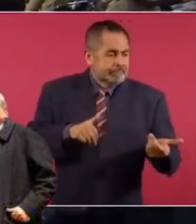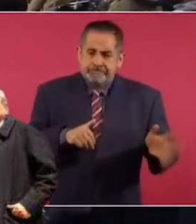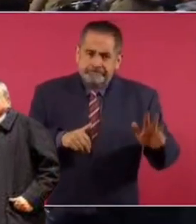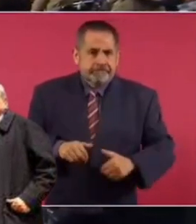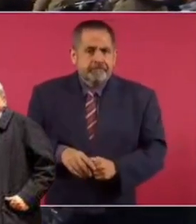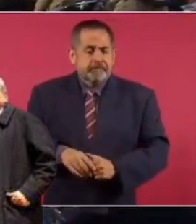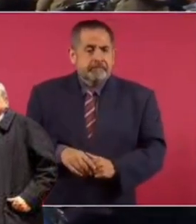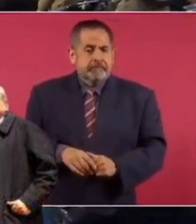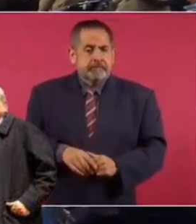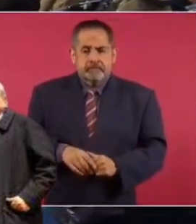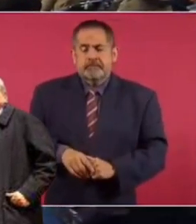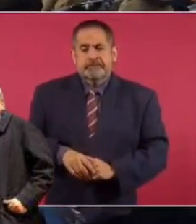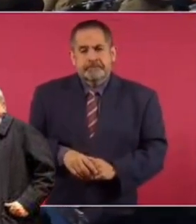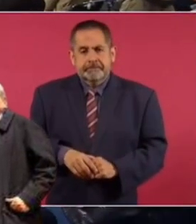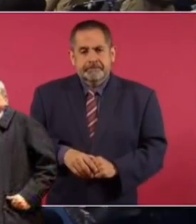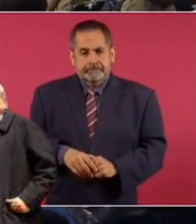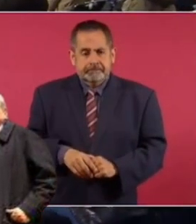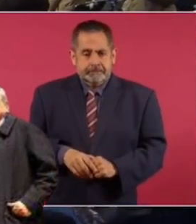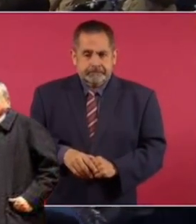Parece